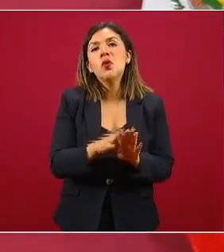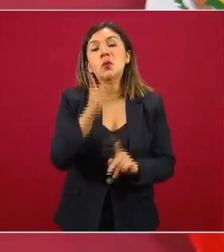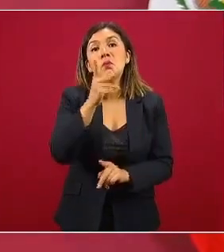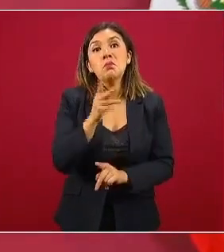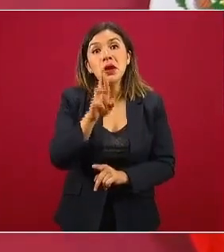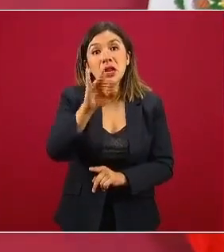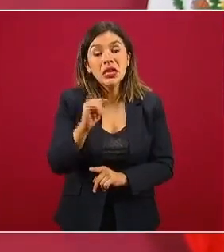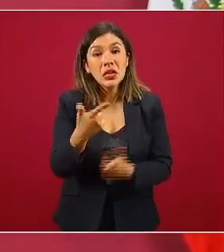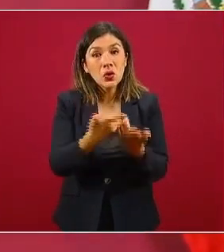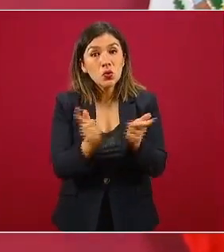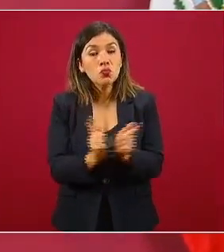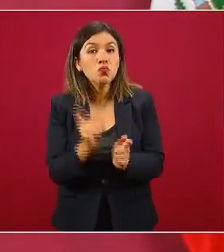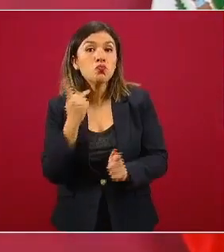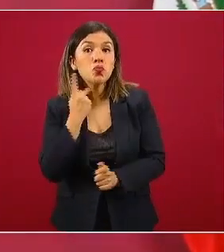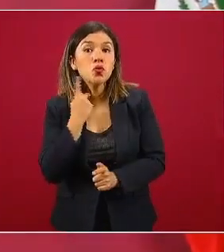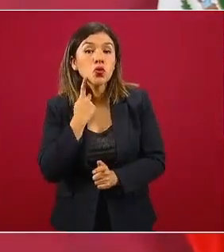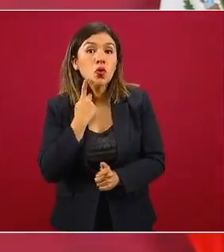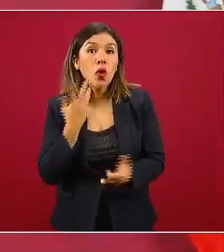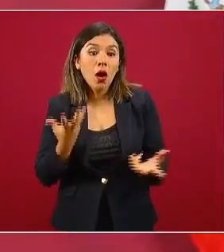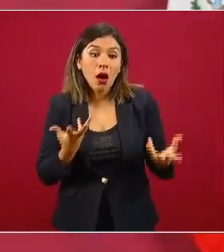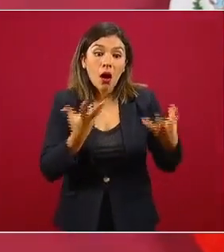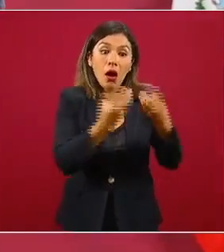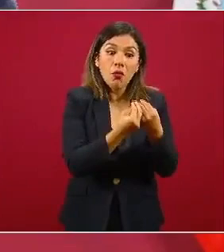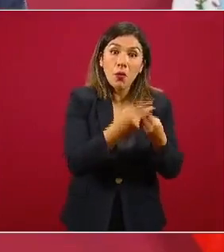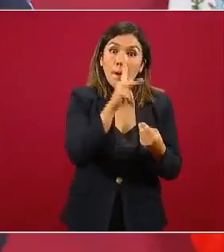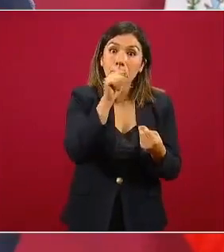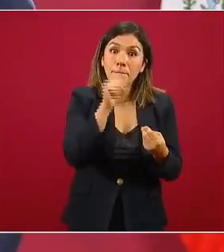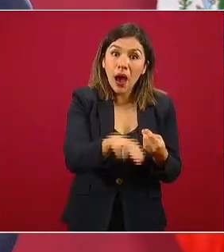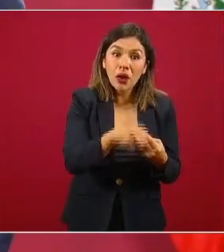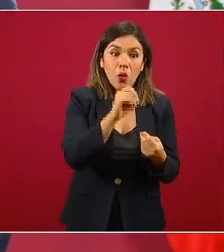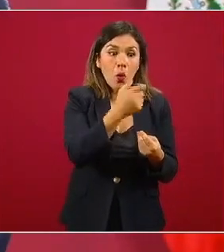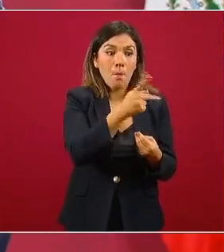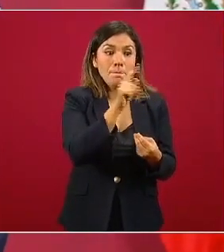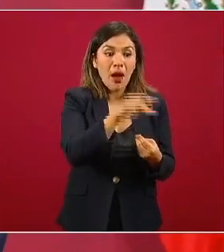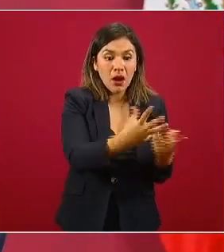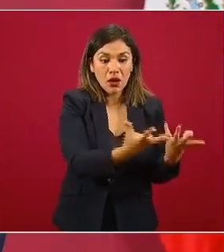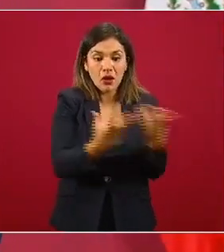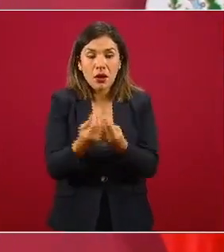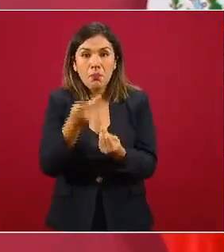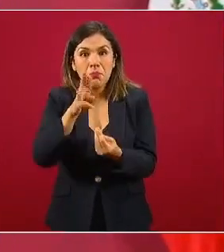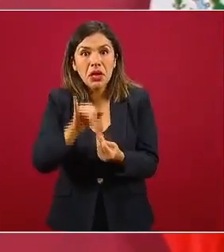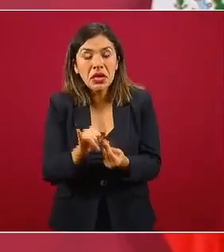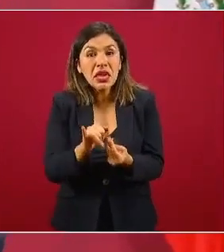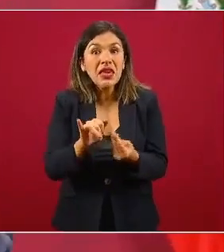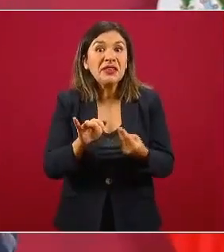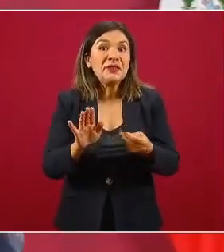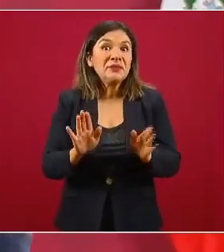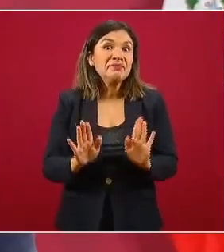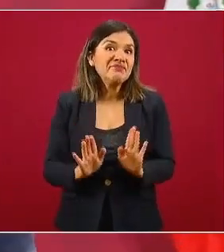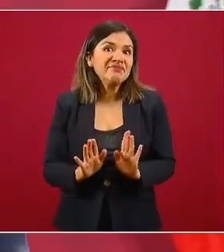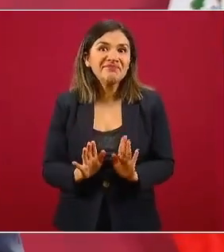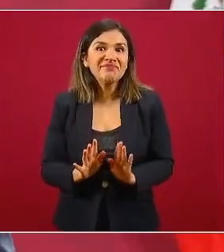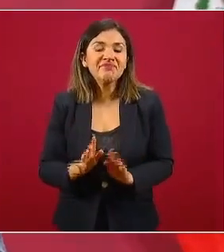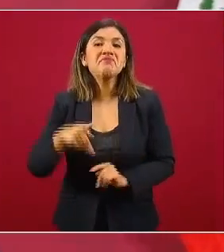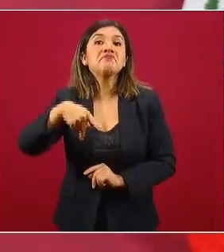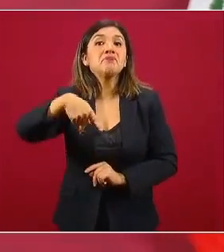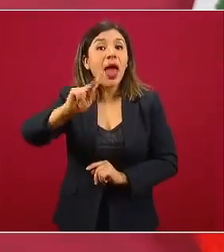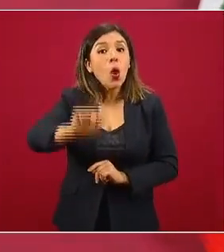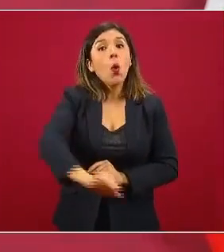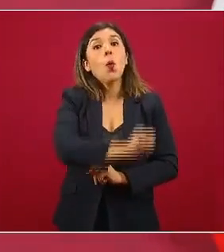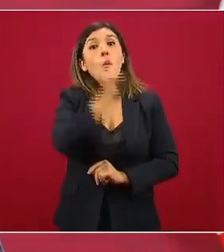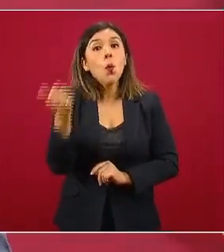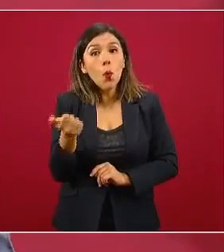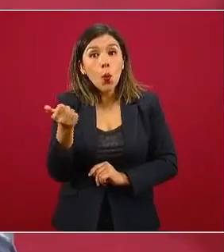va a unir al PAN o el PAN se va a unir al PRI. O sea, pero lo